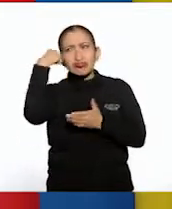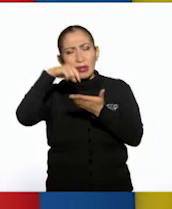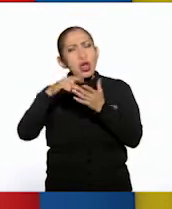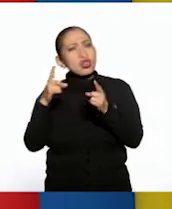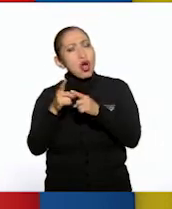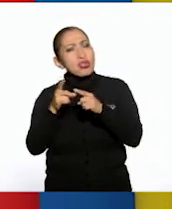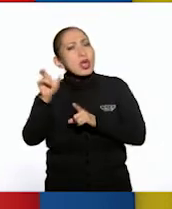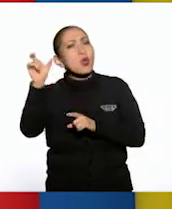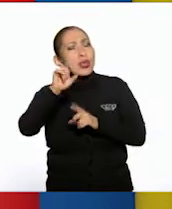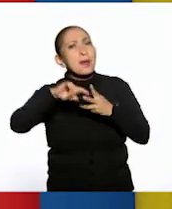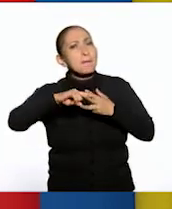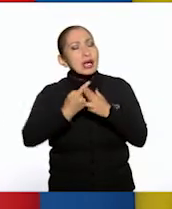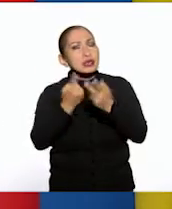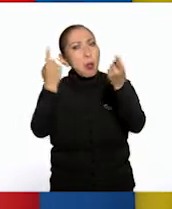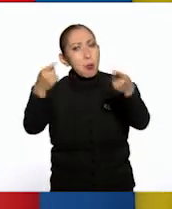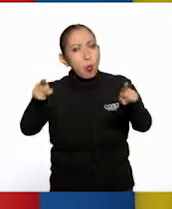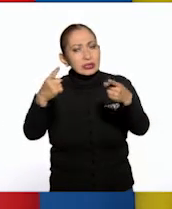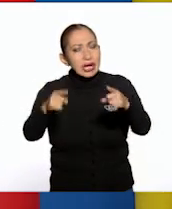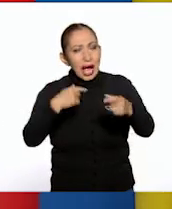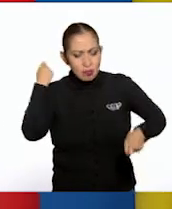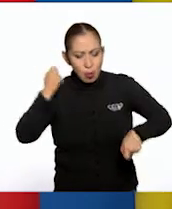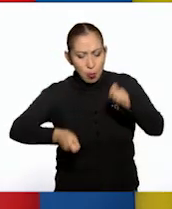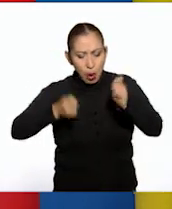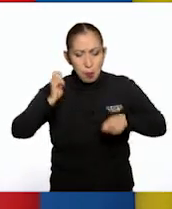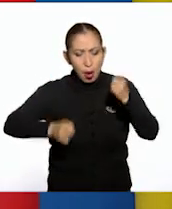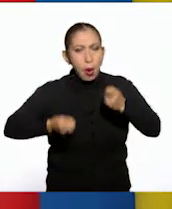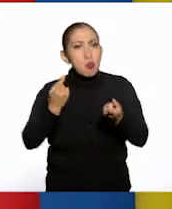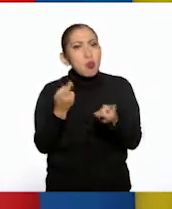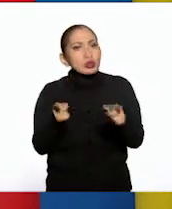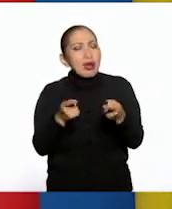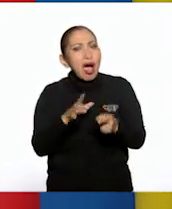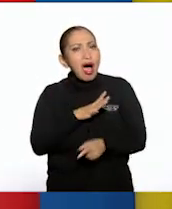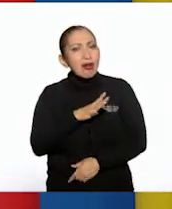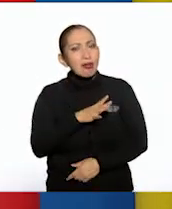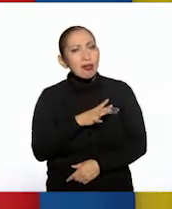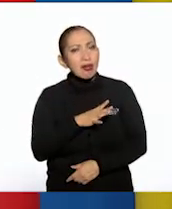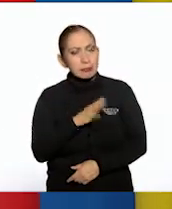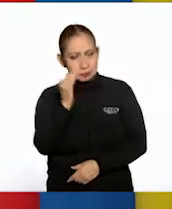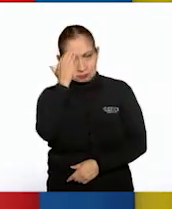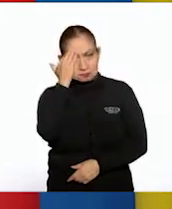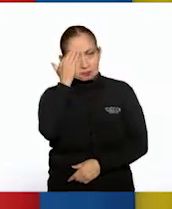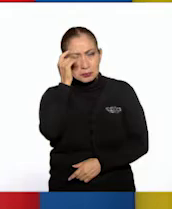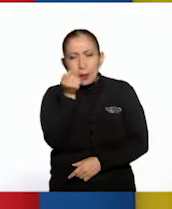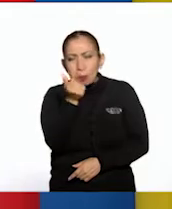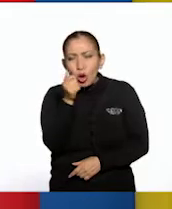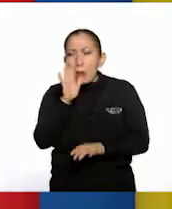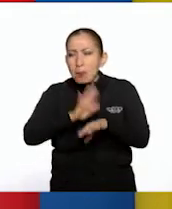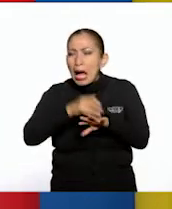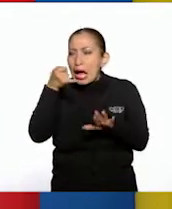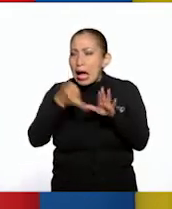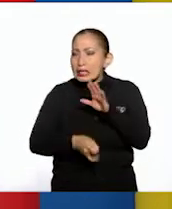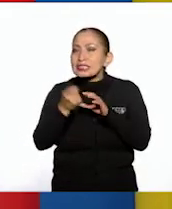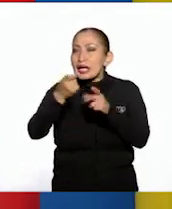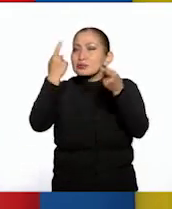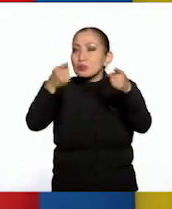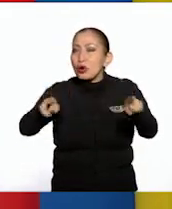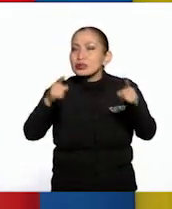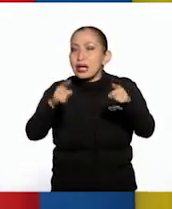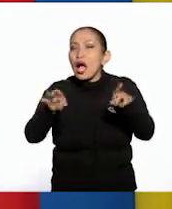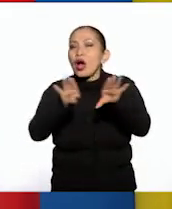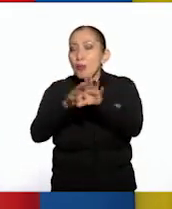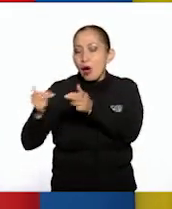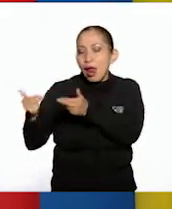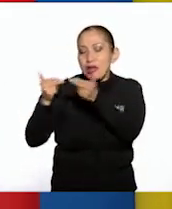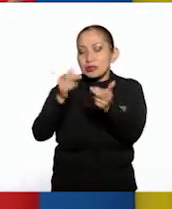dónde y cuándo surgió la música y los instrumentos musicales? Conozcamos un poco más sobre la música como